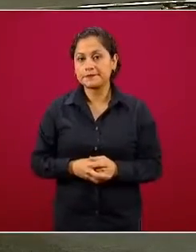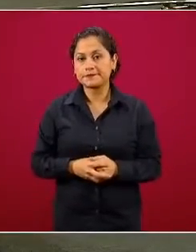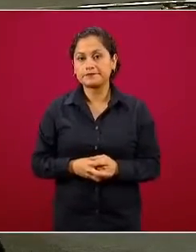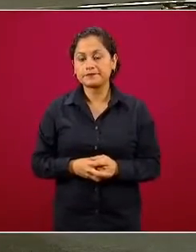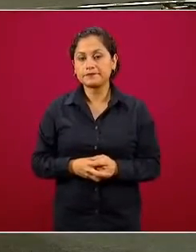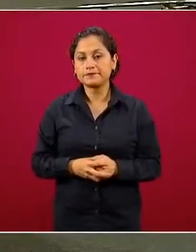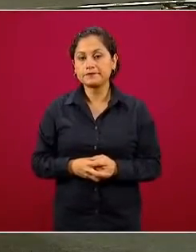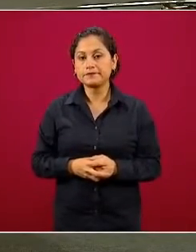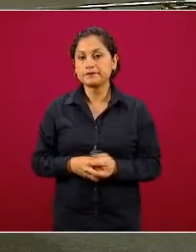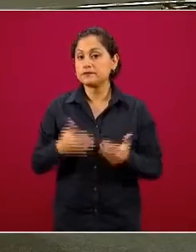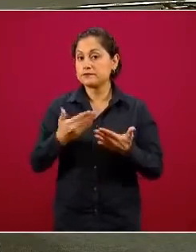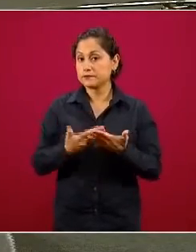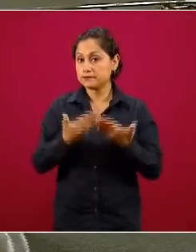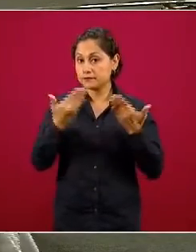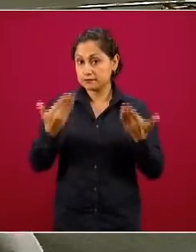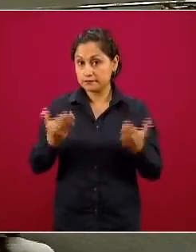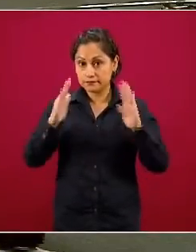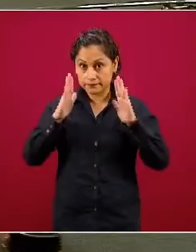centrarnos en la